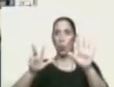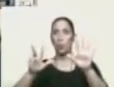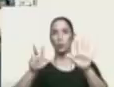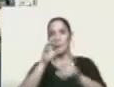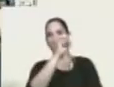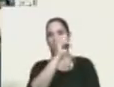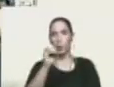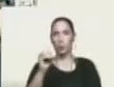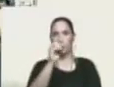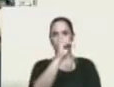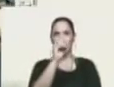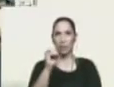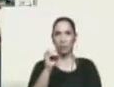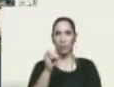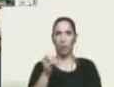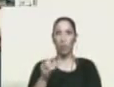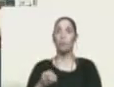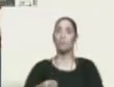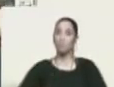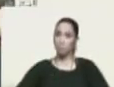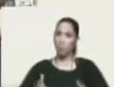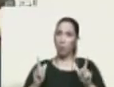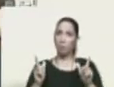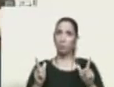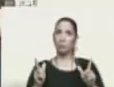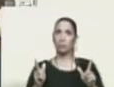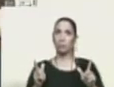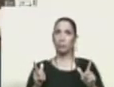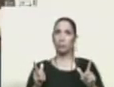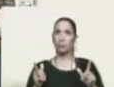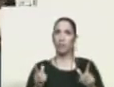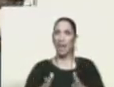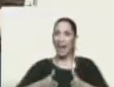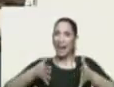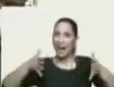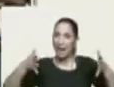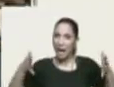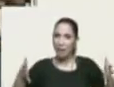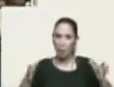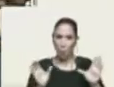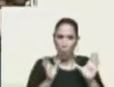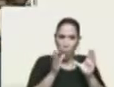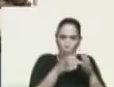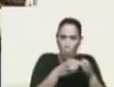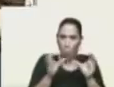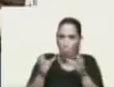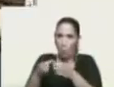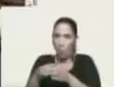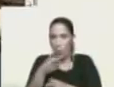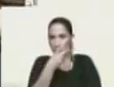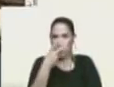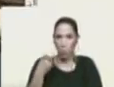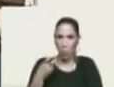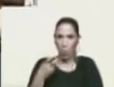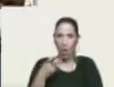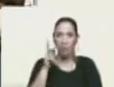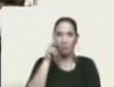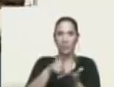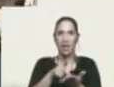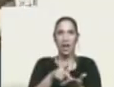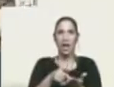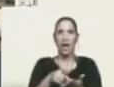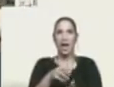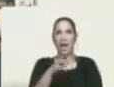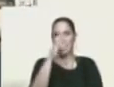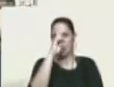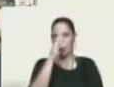58%. Hemos logrado desarticular dos grandes carteles de droga. Uno que llevaba drogas a República Dominicana,